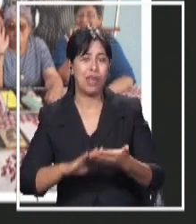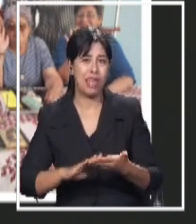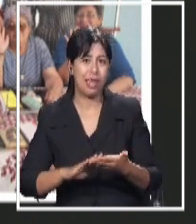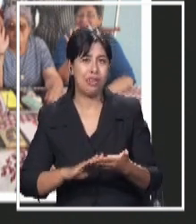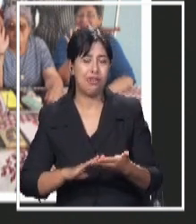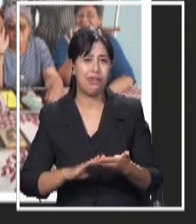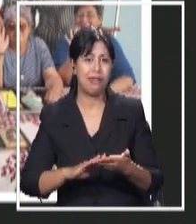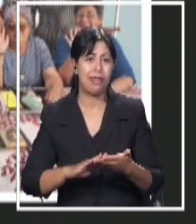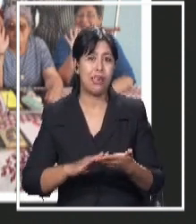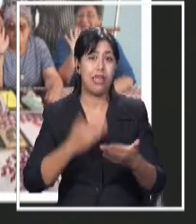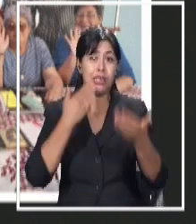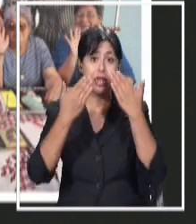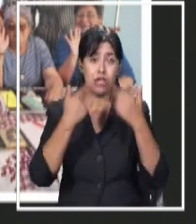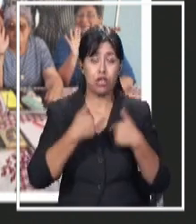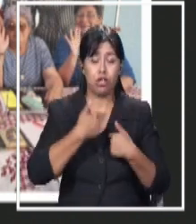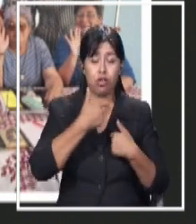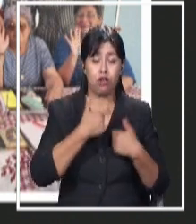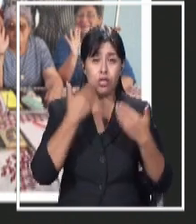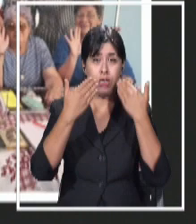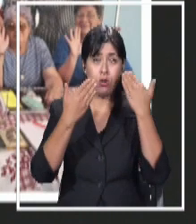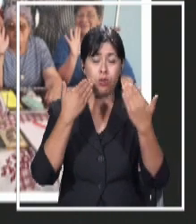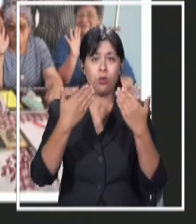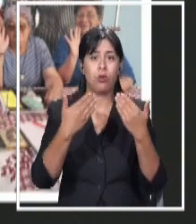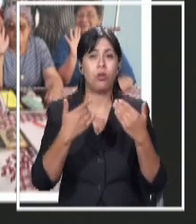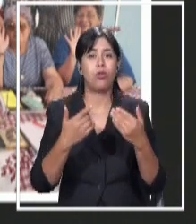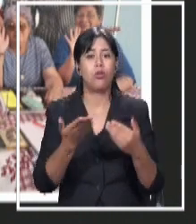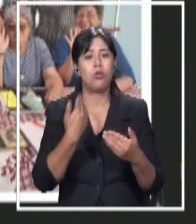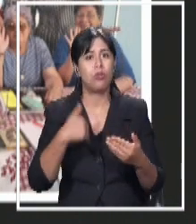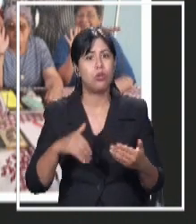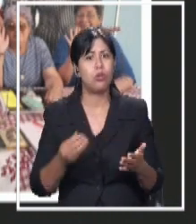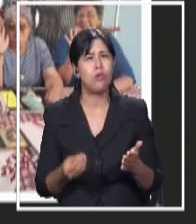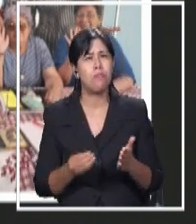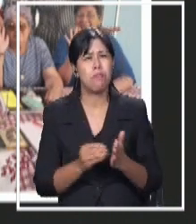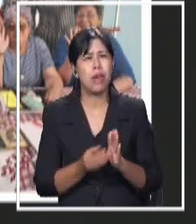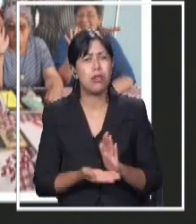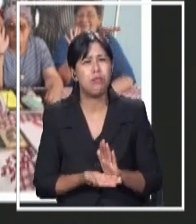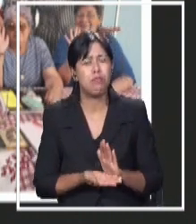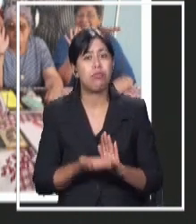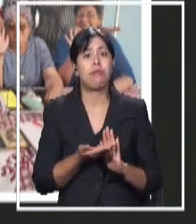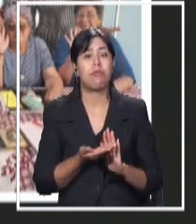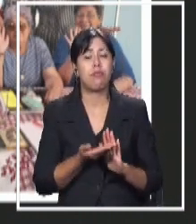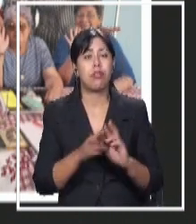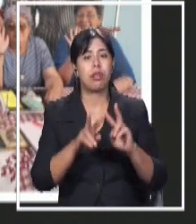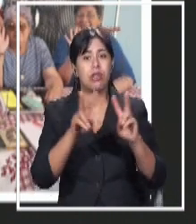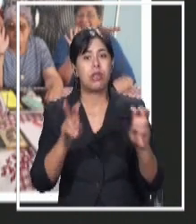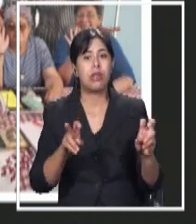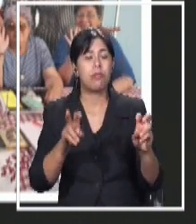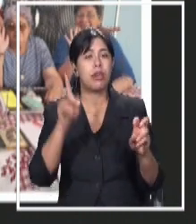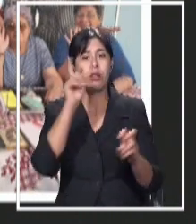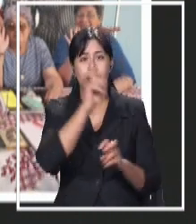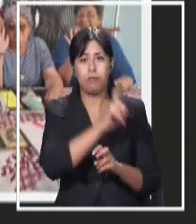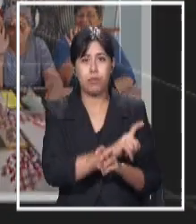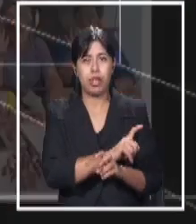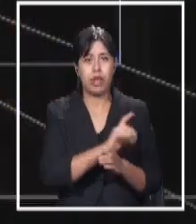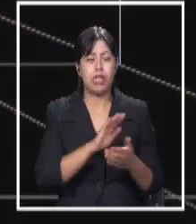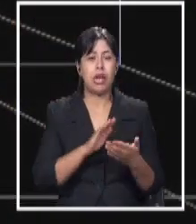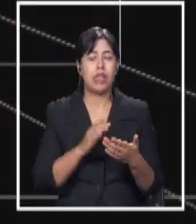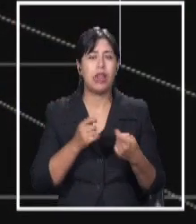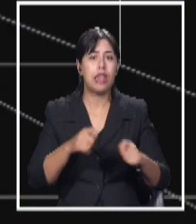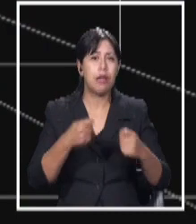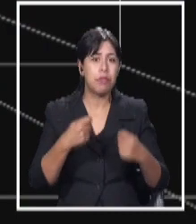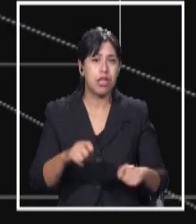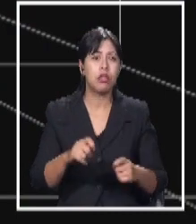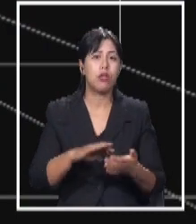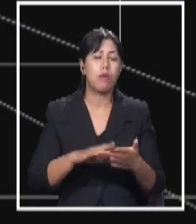¿Sí? Como psicólogo, yo soy psicólogo, hemos exagerado muchas veces la complejidad del tratamiento de los problemas de salud